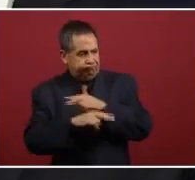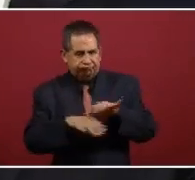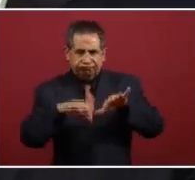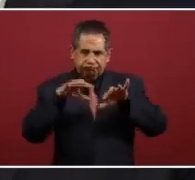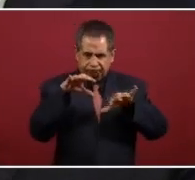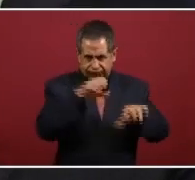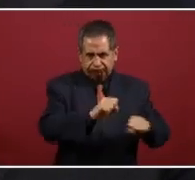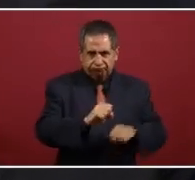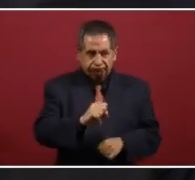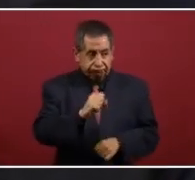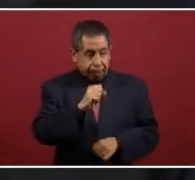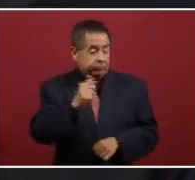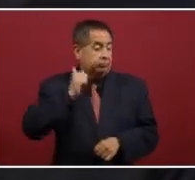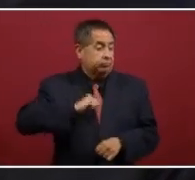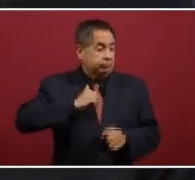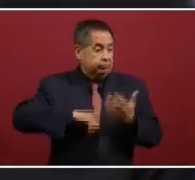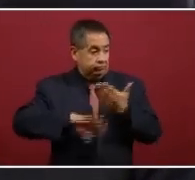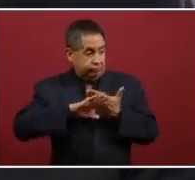política,